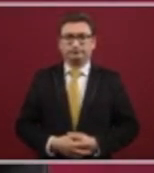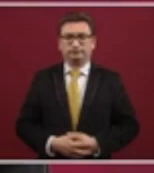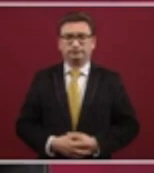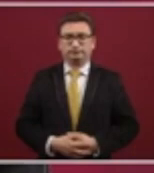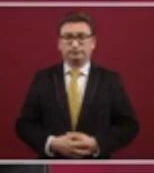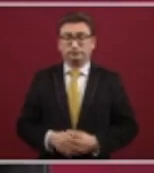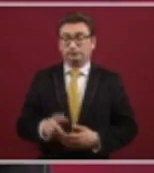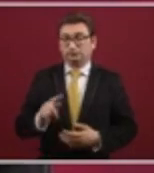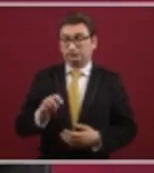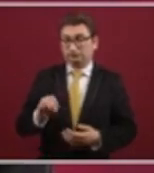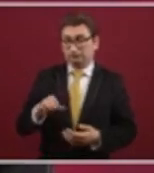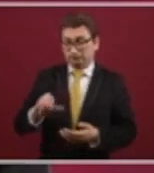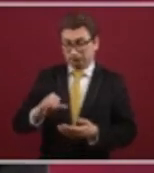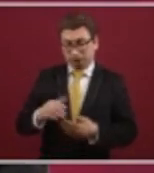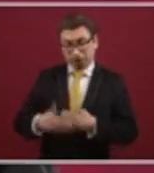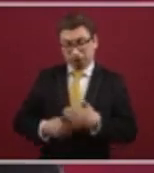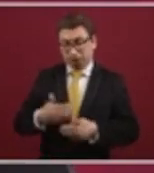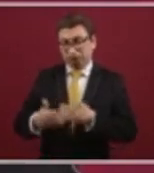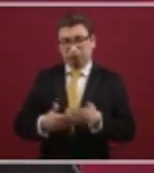Comercio.